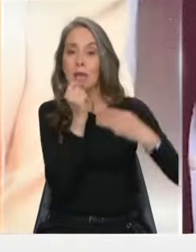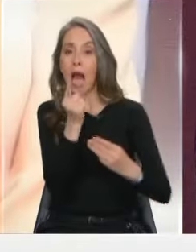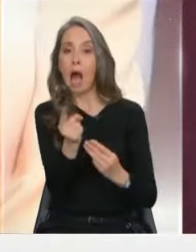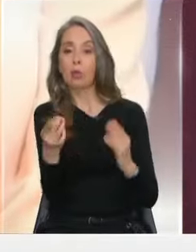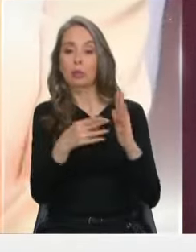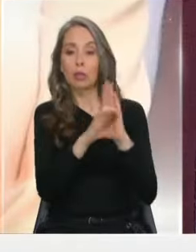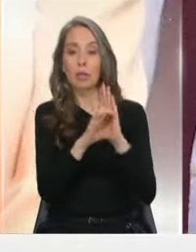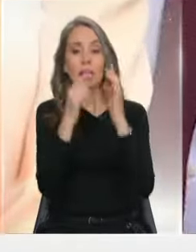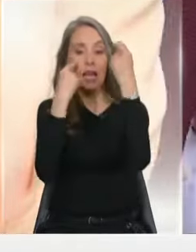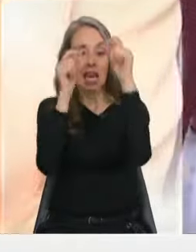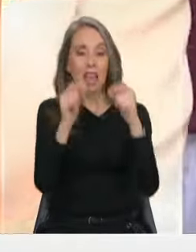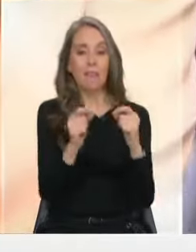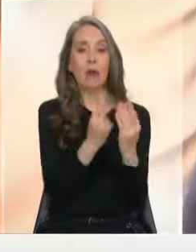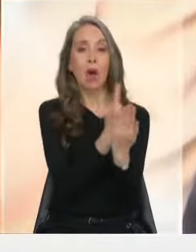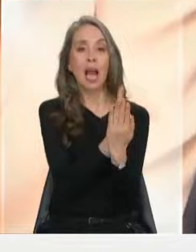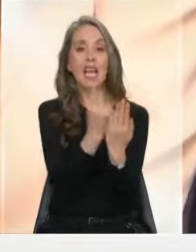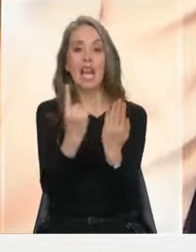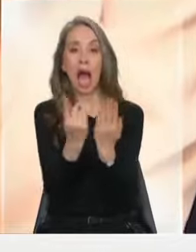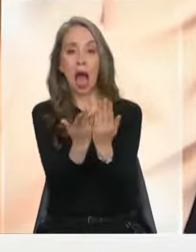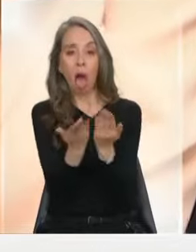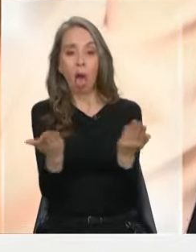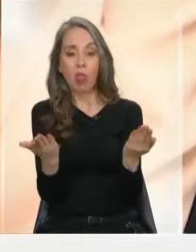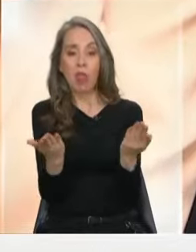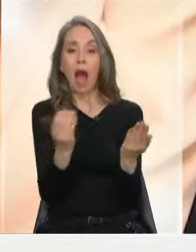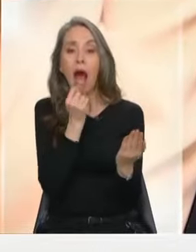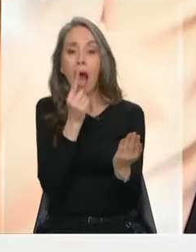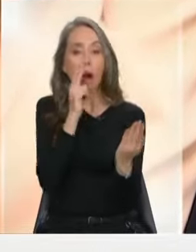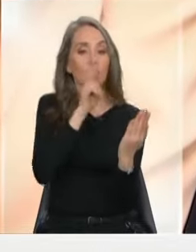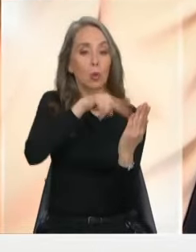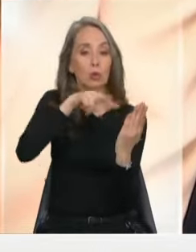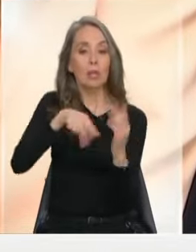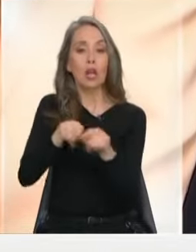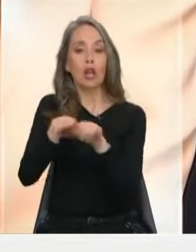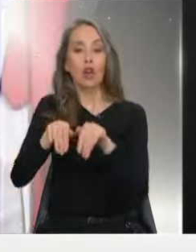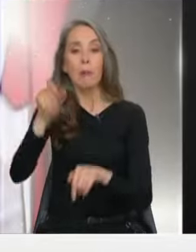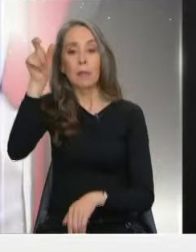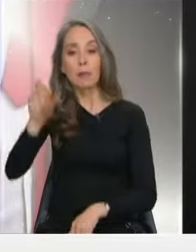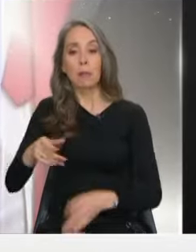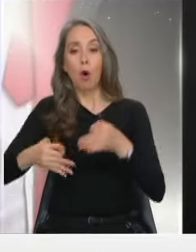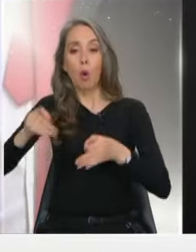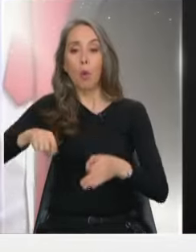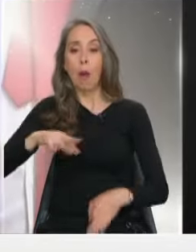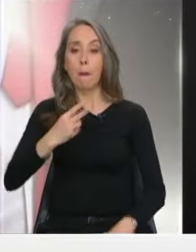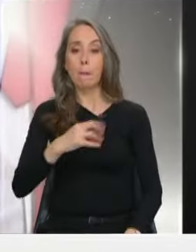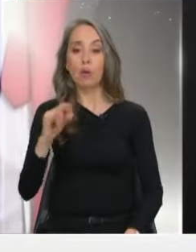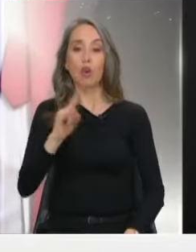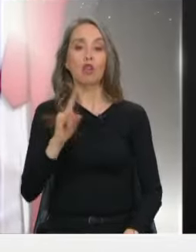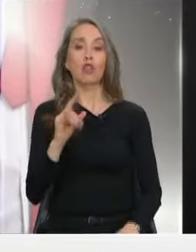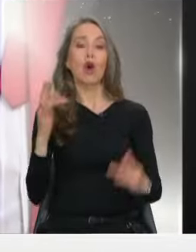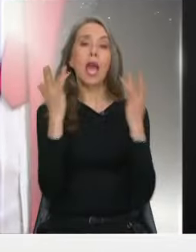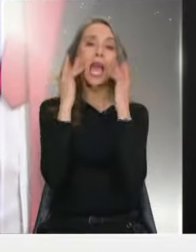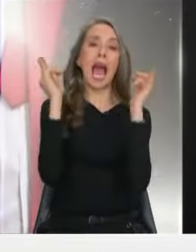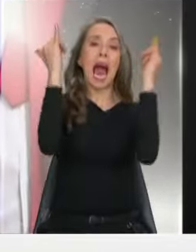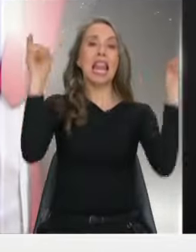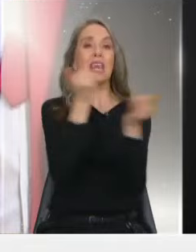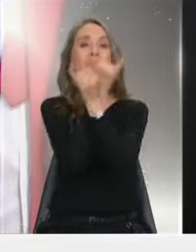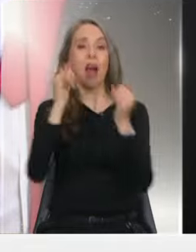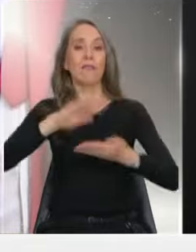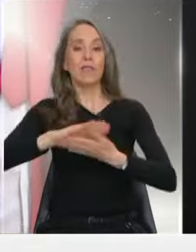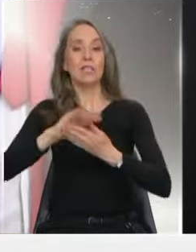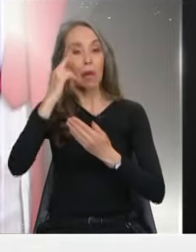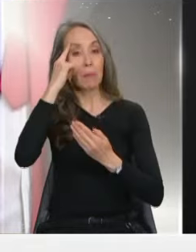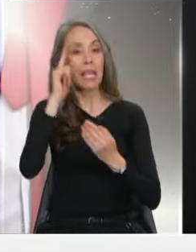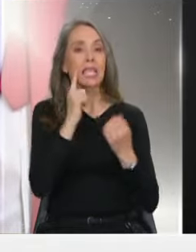cada acusación en su mérito y es lo que vamos a hacer también con el ministro Muñoz. Este no es un momento de jolgorio ni de alegría ni tampoco de sacar